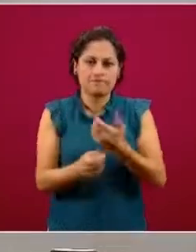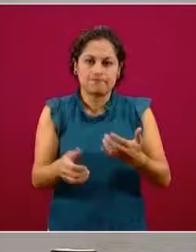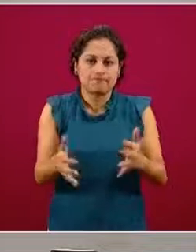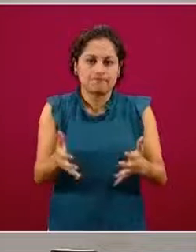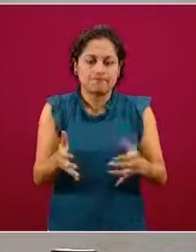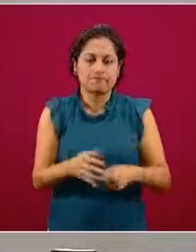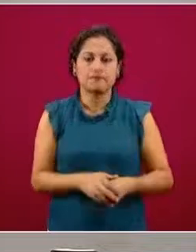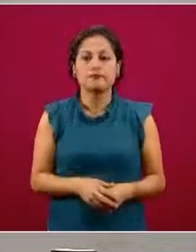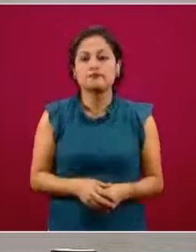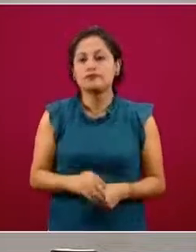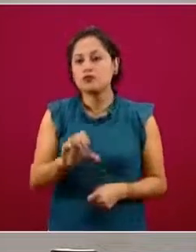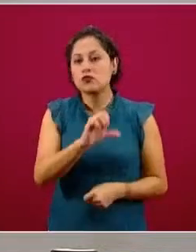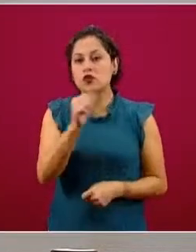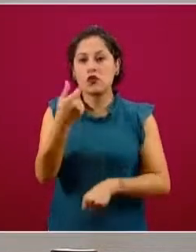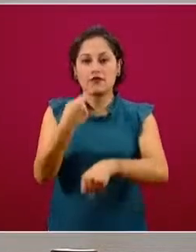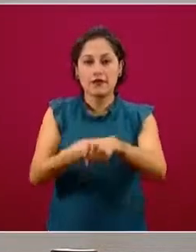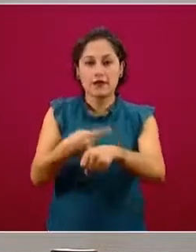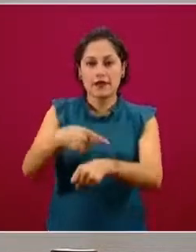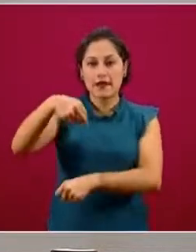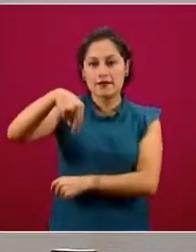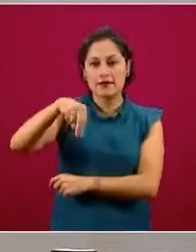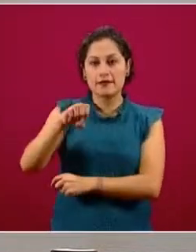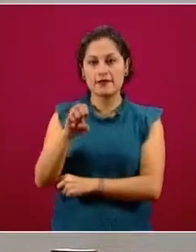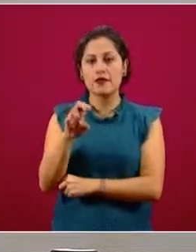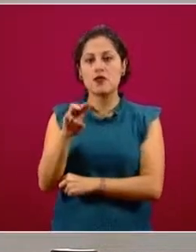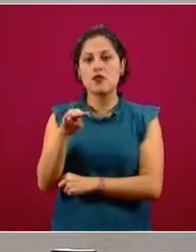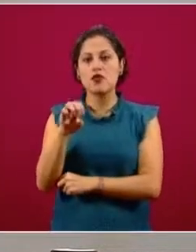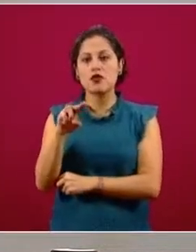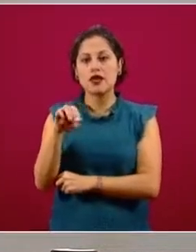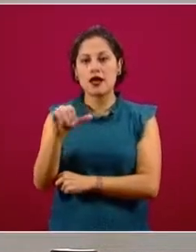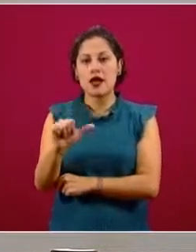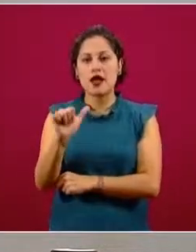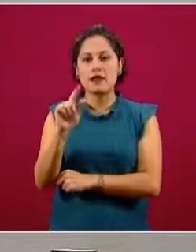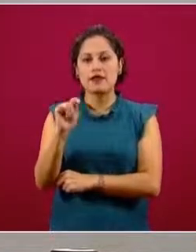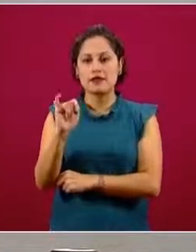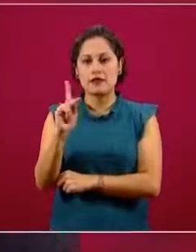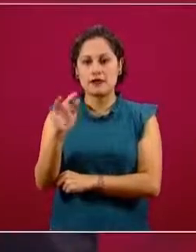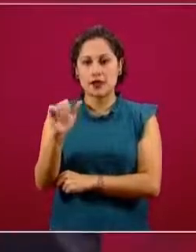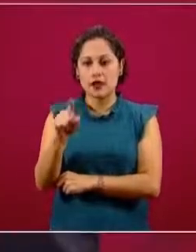lo hemos comentado. Siempre que exista la duda, nos parece importante abordarlo.